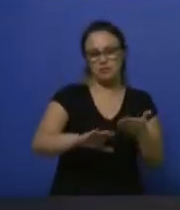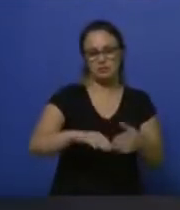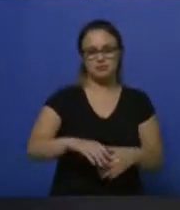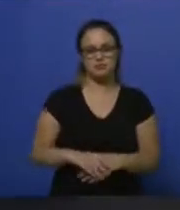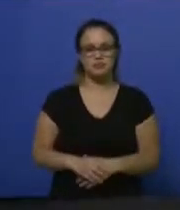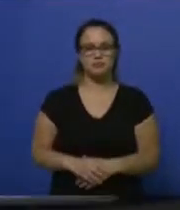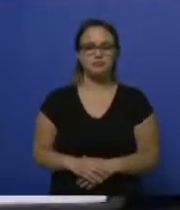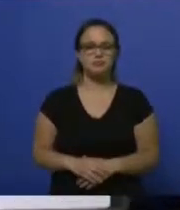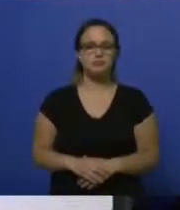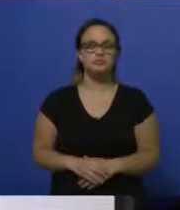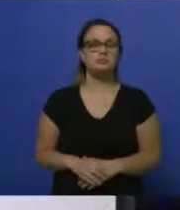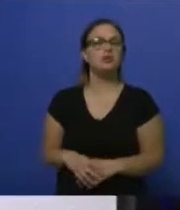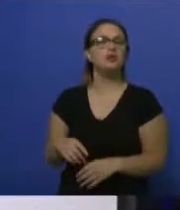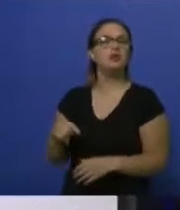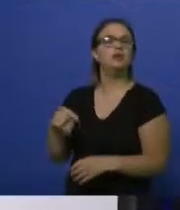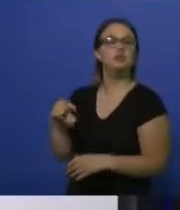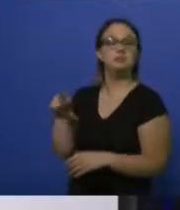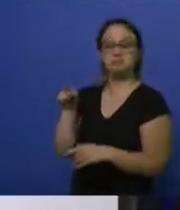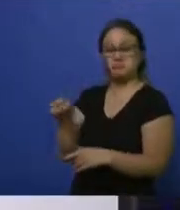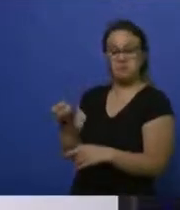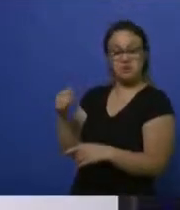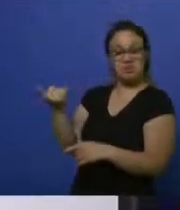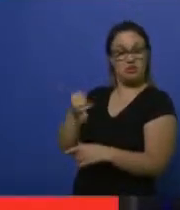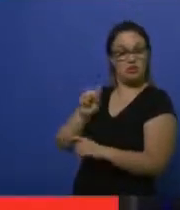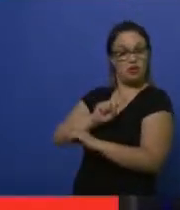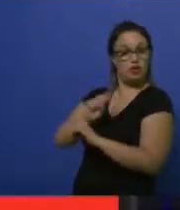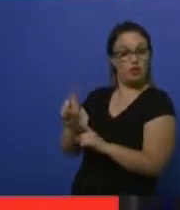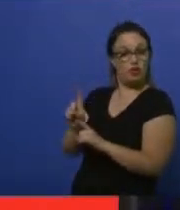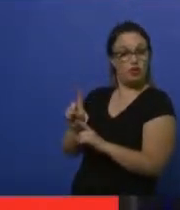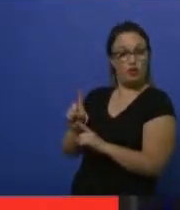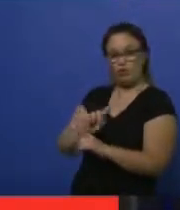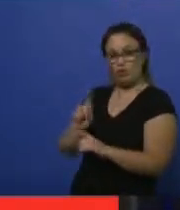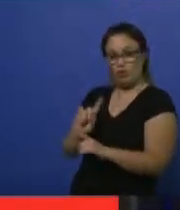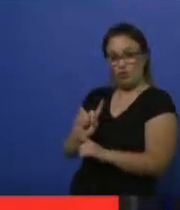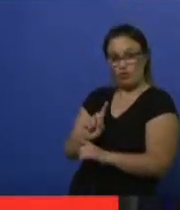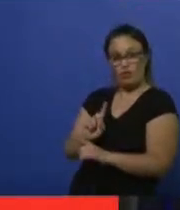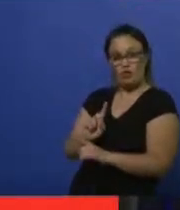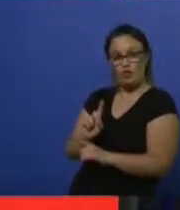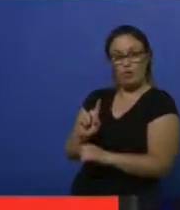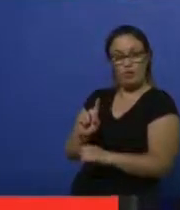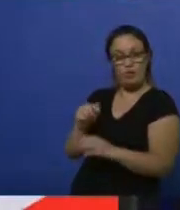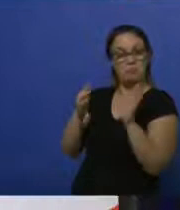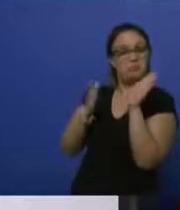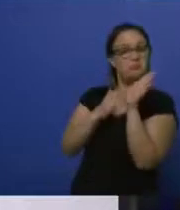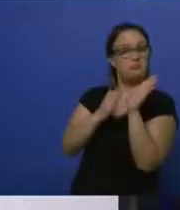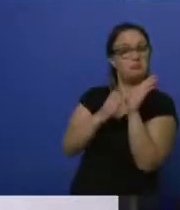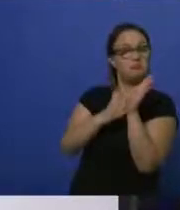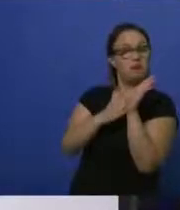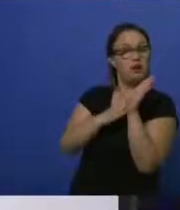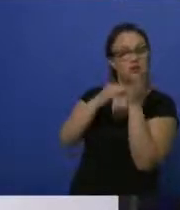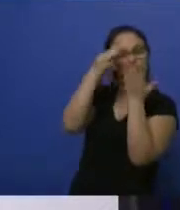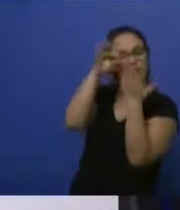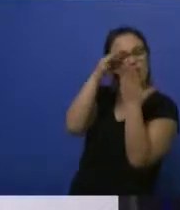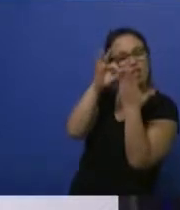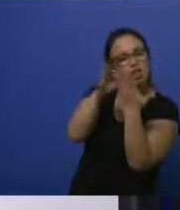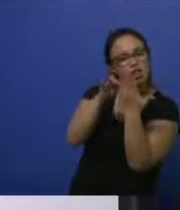Bueno, a ver, lo que yo le digo es, no dice que no, redobla la apuesta, dice, si vamos a acomodarnos en un montón. Ya que abrimos la Carta Orgánica, revisemos un montón de